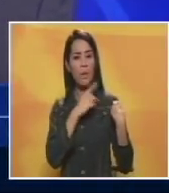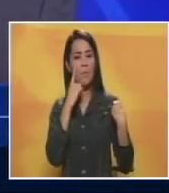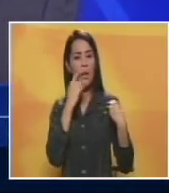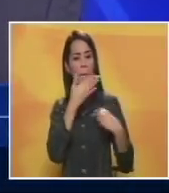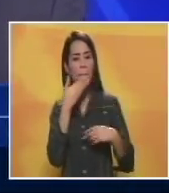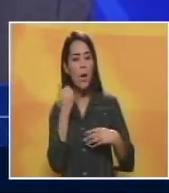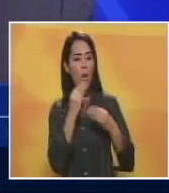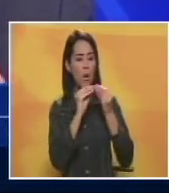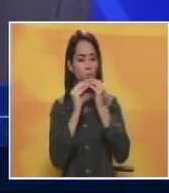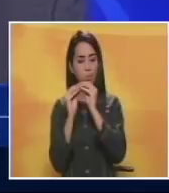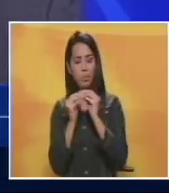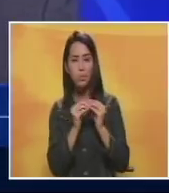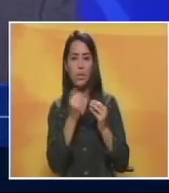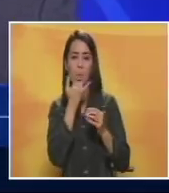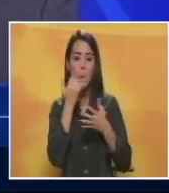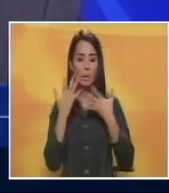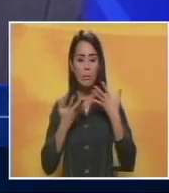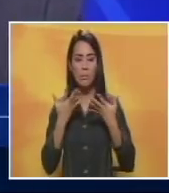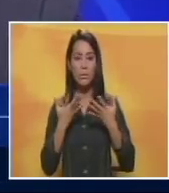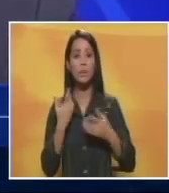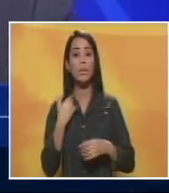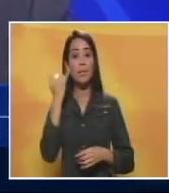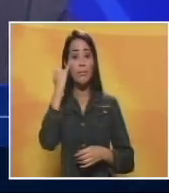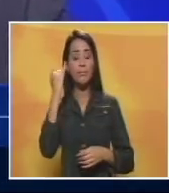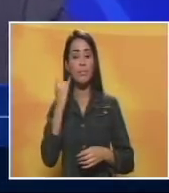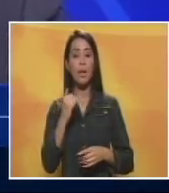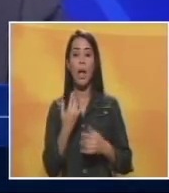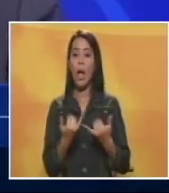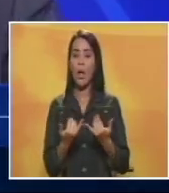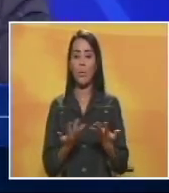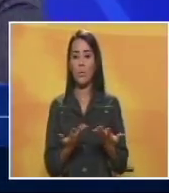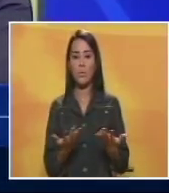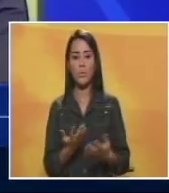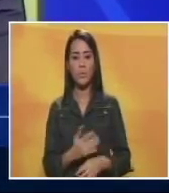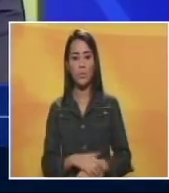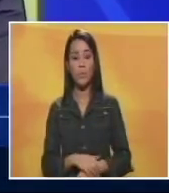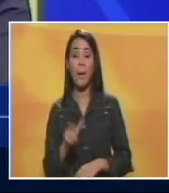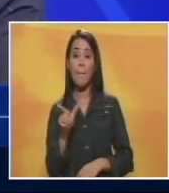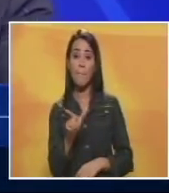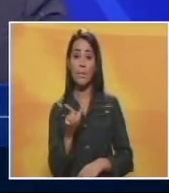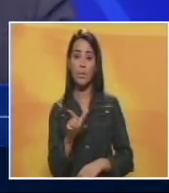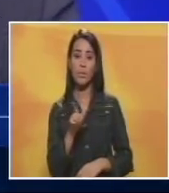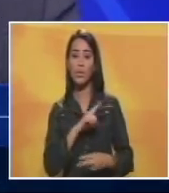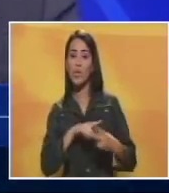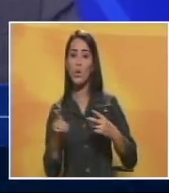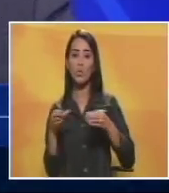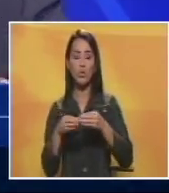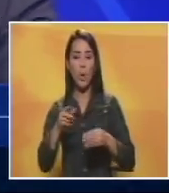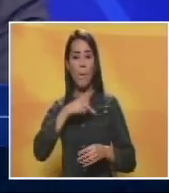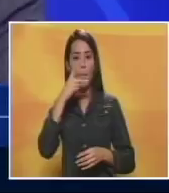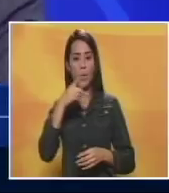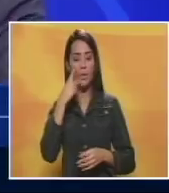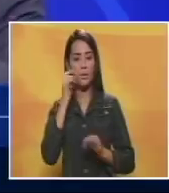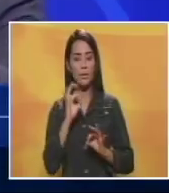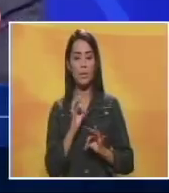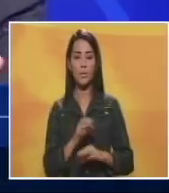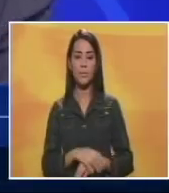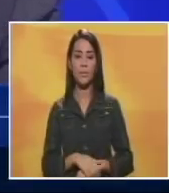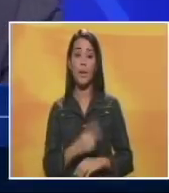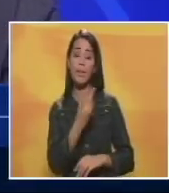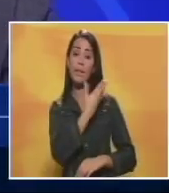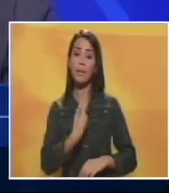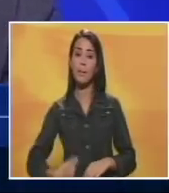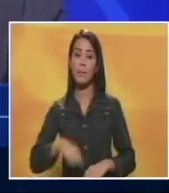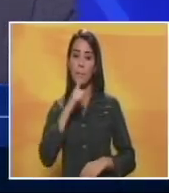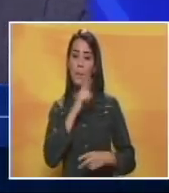grandes fallas, a perseguir la corrupción, ahora es el PSUV y el otro partido en la pugna interna entre Nicolás